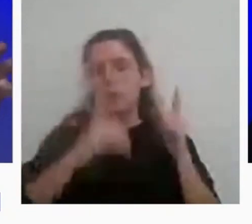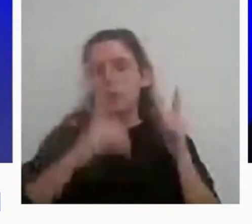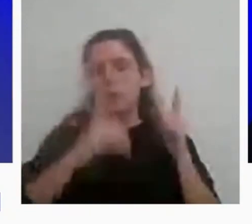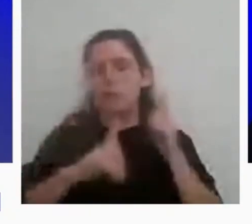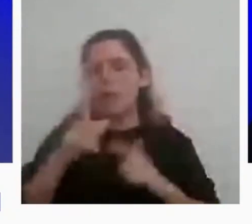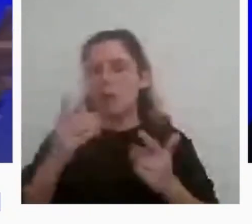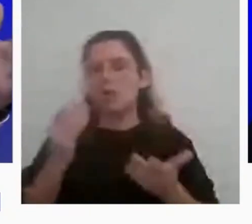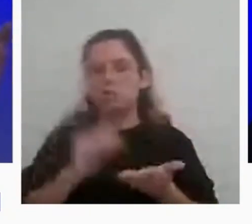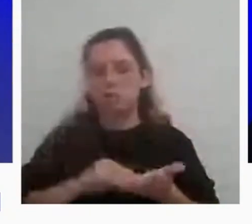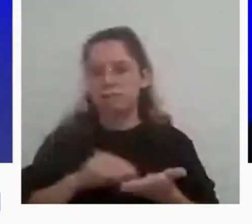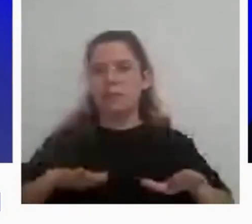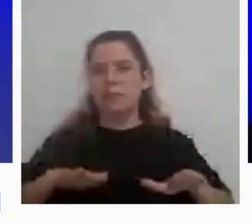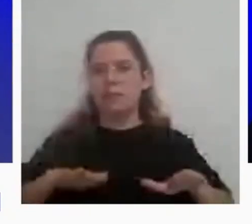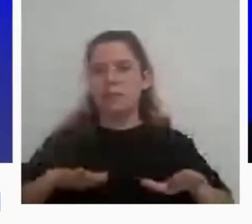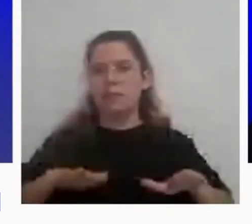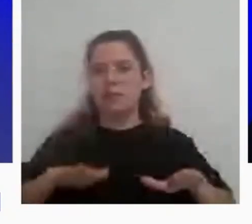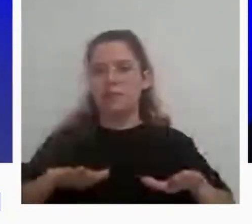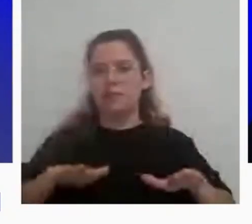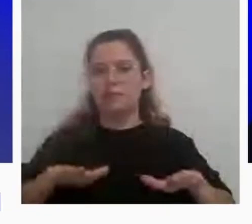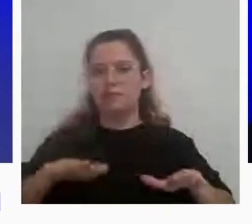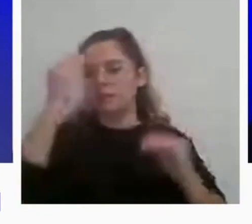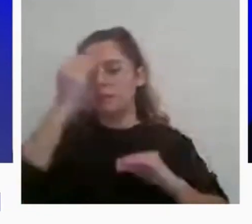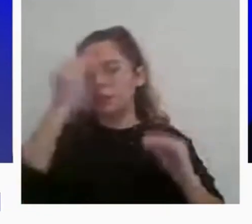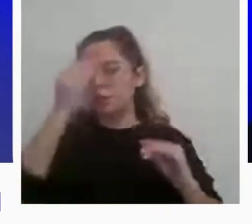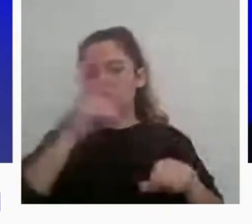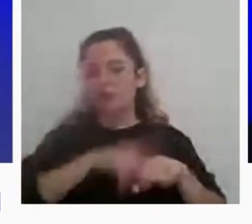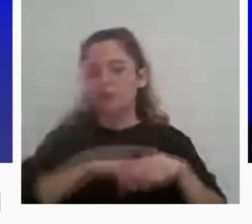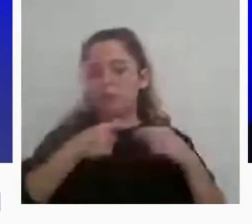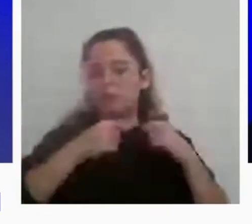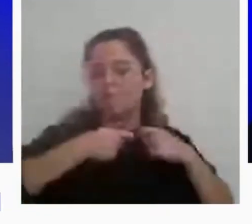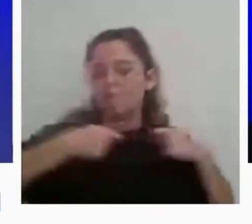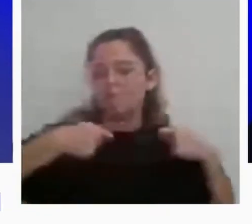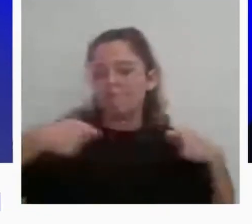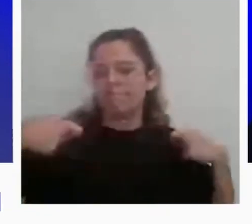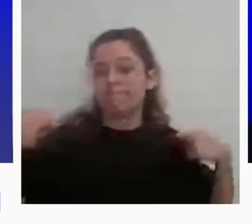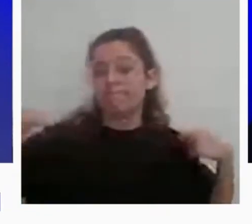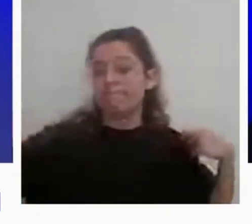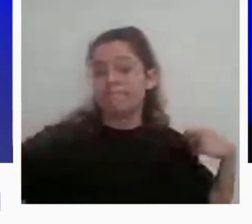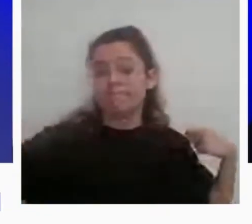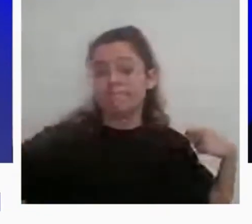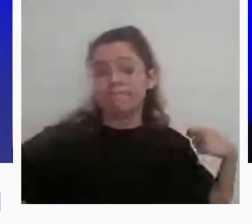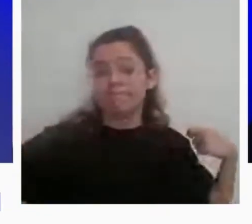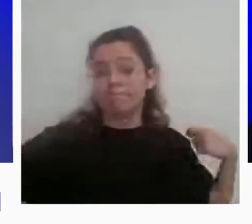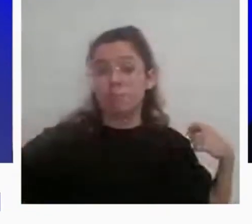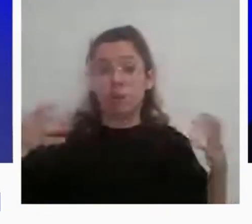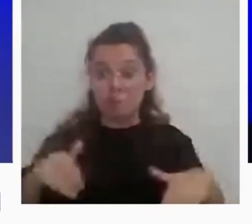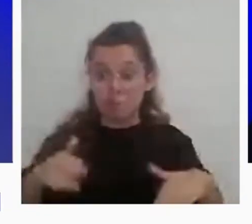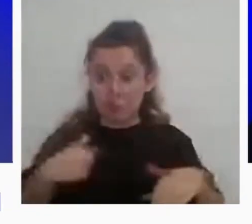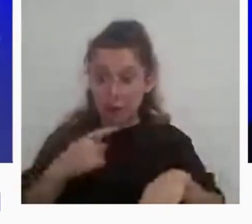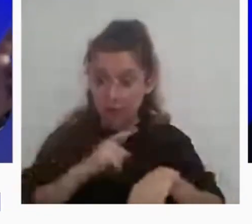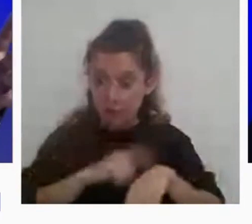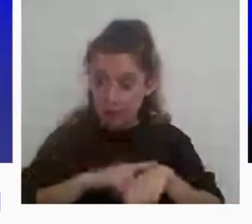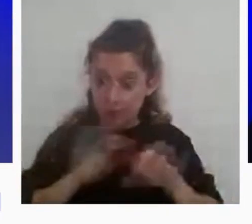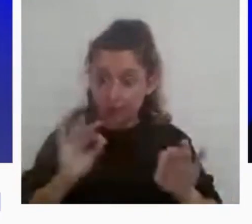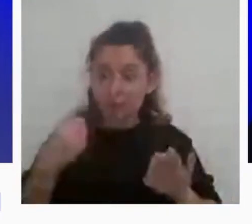una reflexión pues indefinida. Es decir, además estaba bien, podía permitírmelo, pero de rebote en ese tiempo, un tío mío, en el